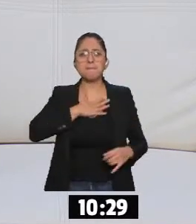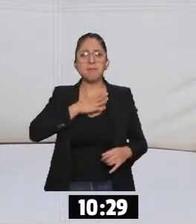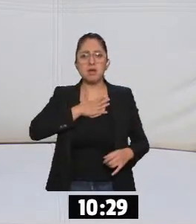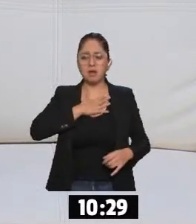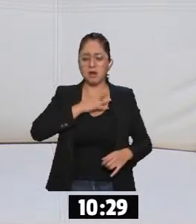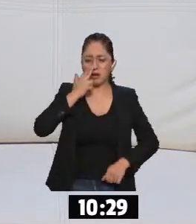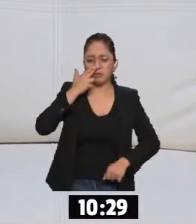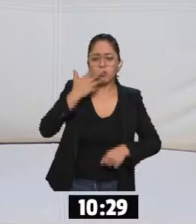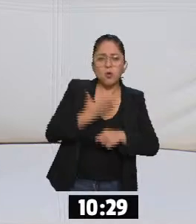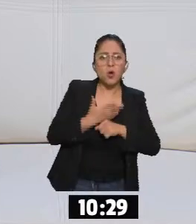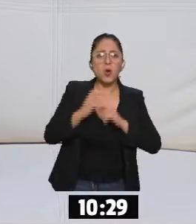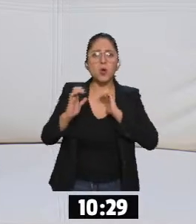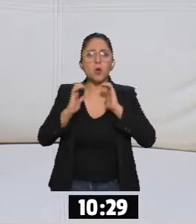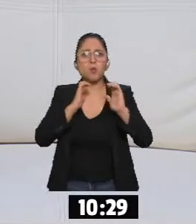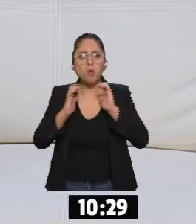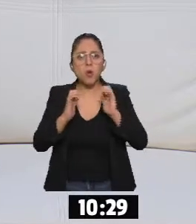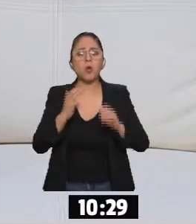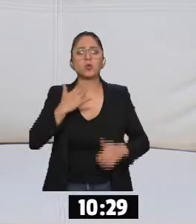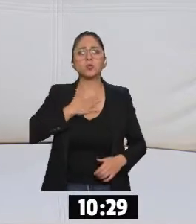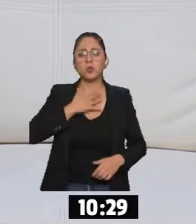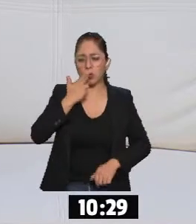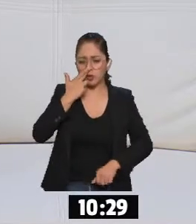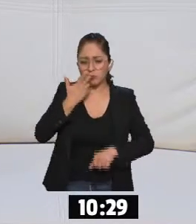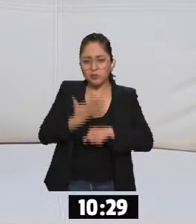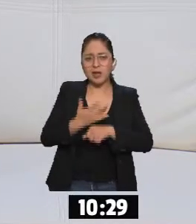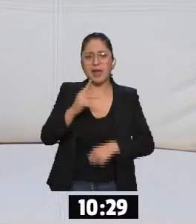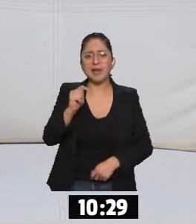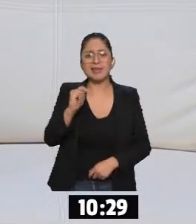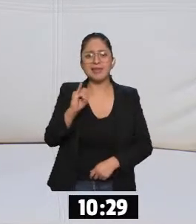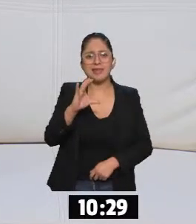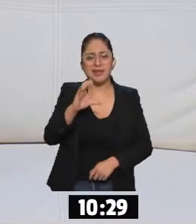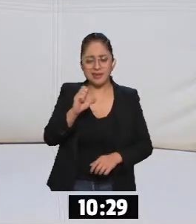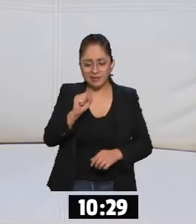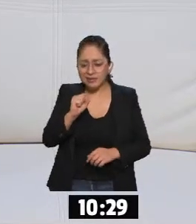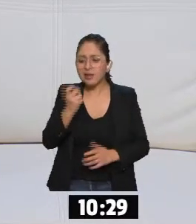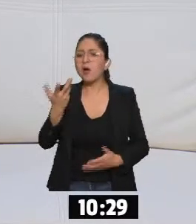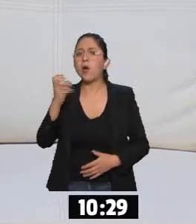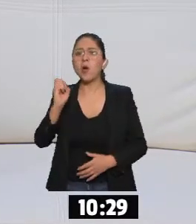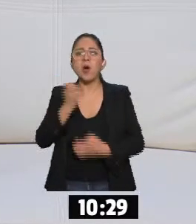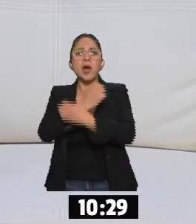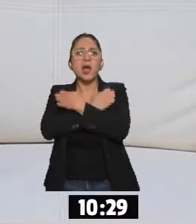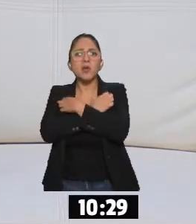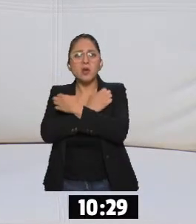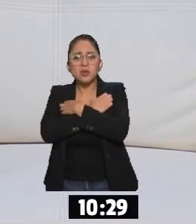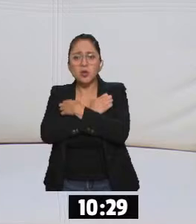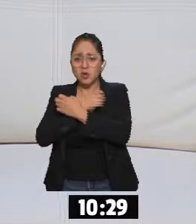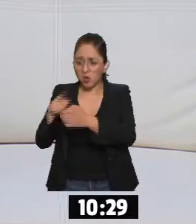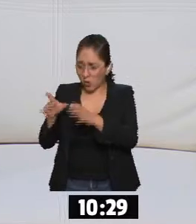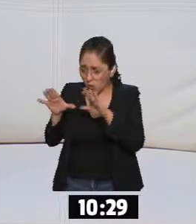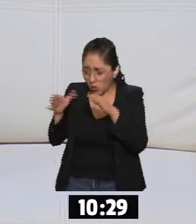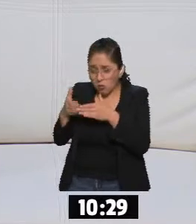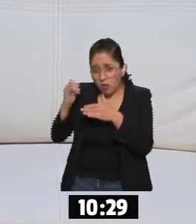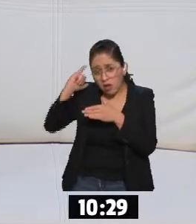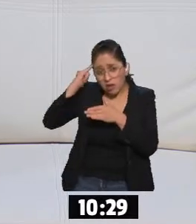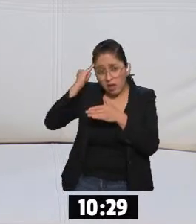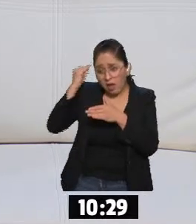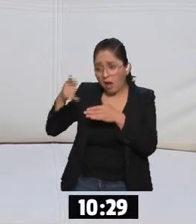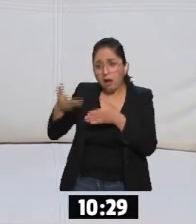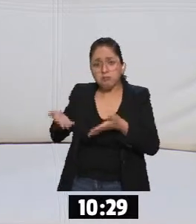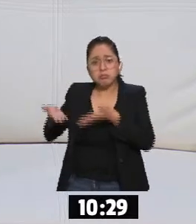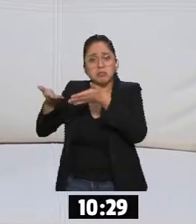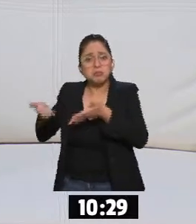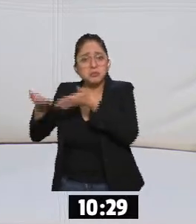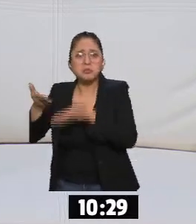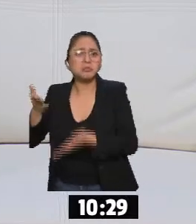el uso de TICs, para nuestra educación. Y en ese sentido, pues no la tenemos fácil, porque vuelvo a esto, ¿no?